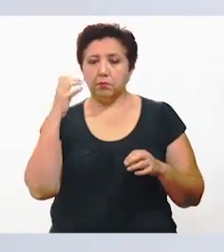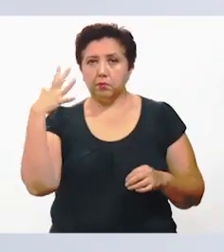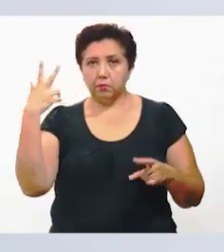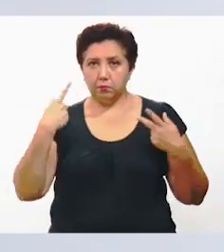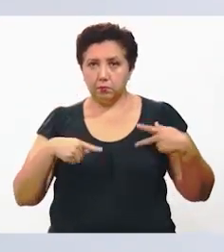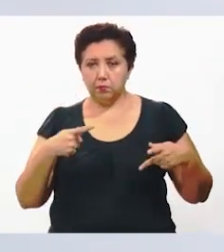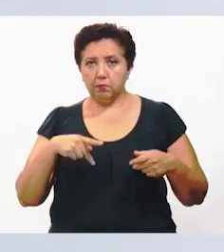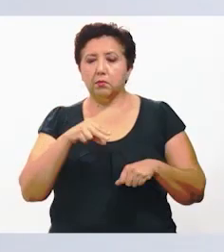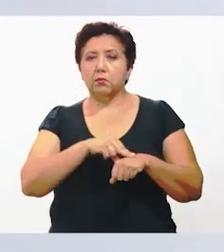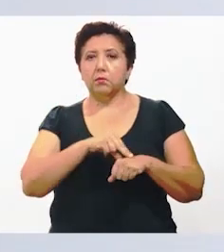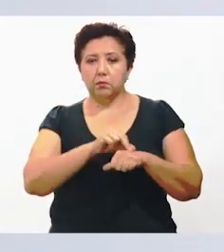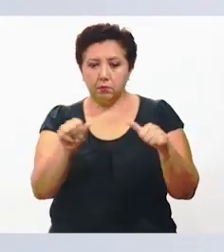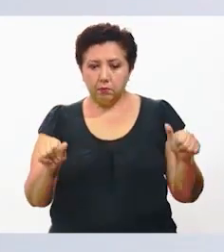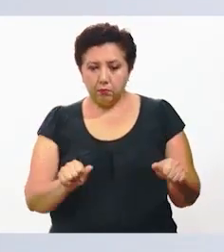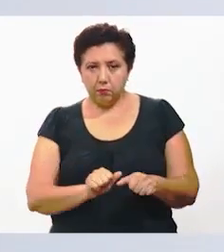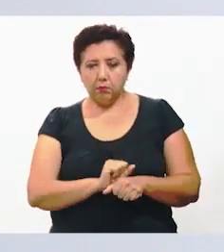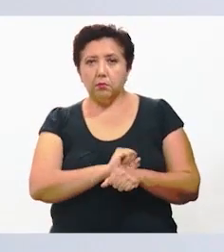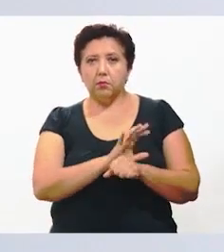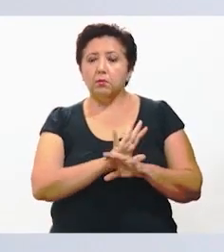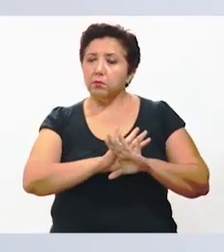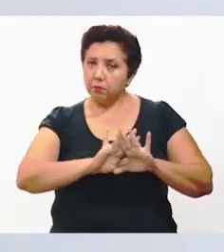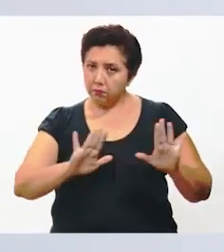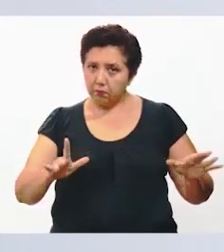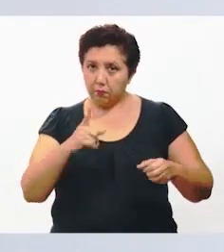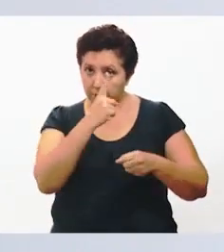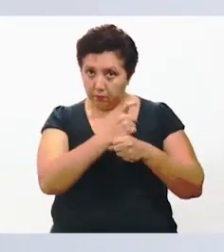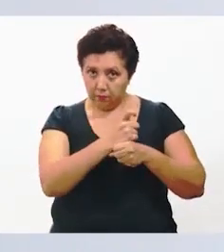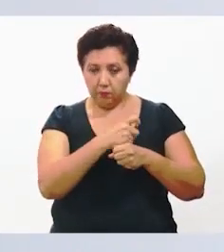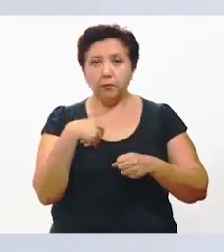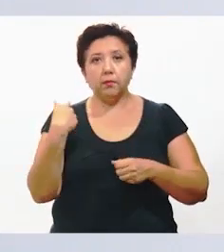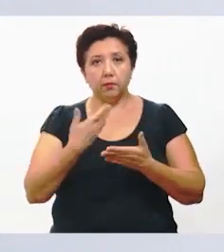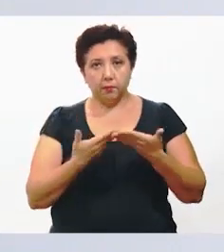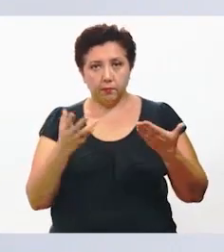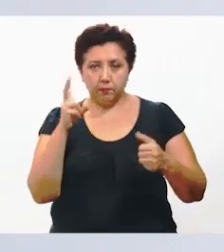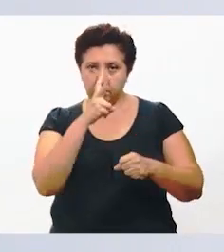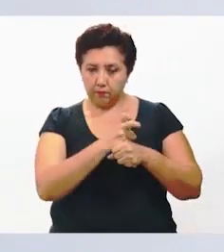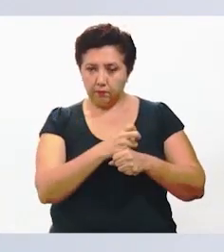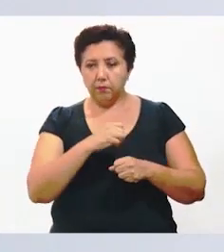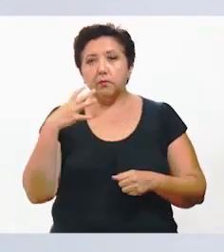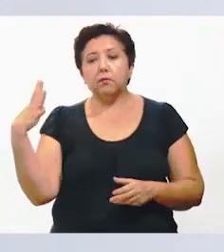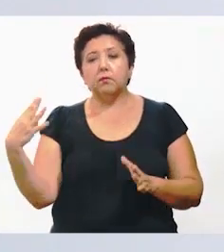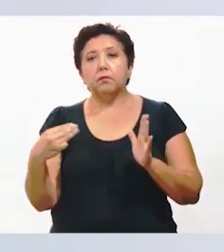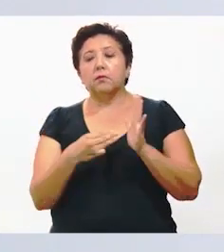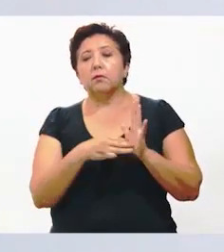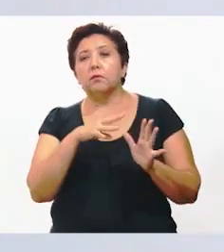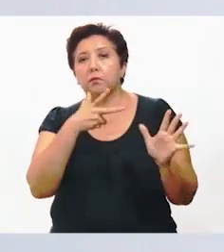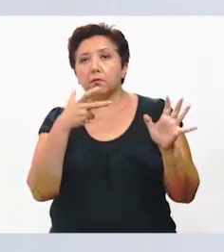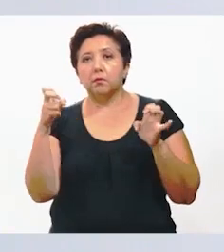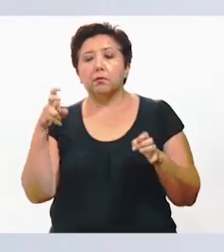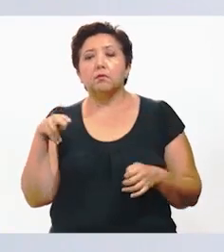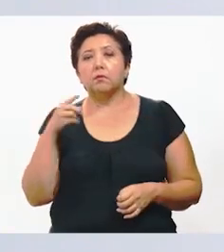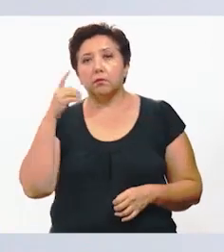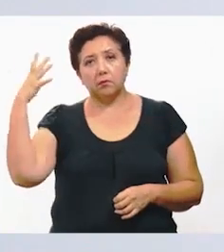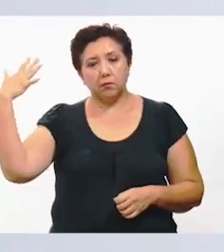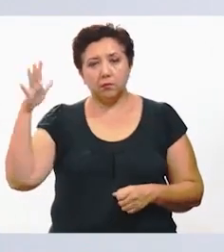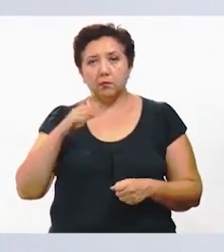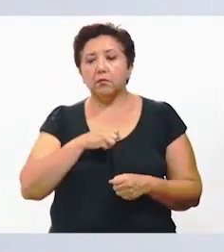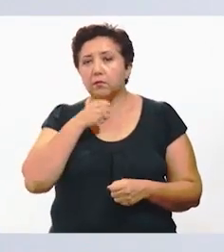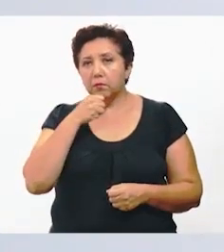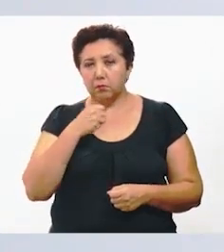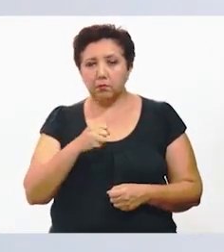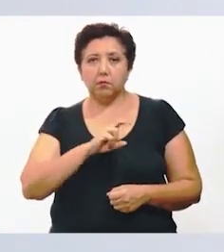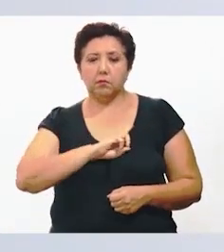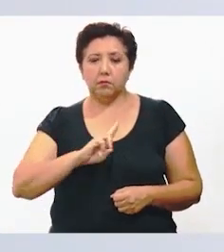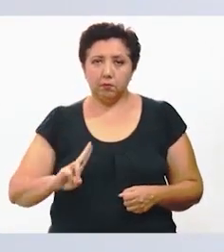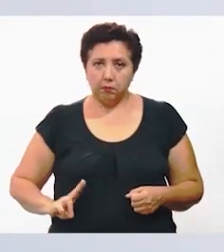2.925 para personal médico de áreas COVID que ya recibieron la primera aplicación y 4.875 para adultos mayores de